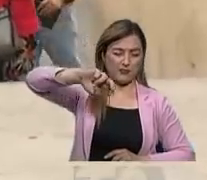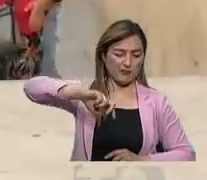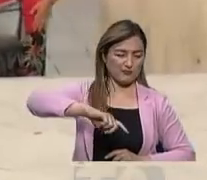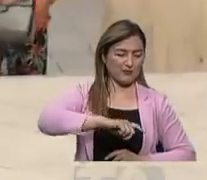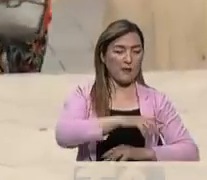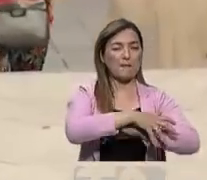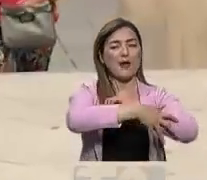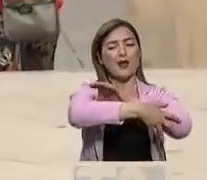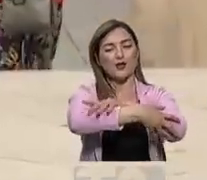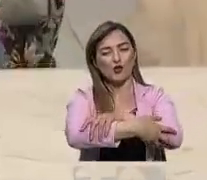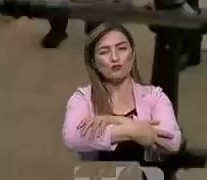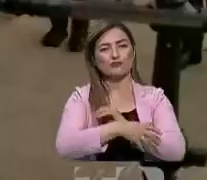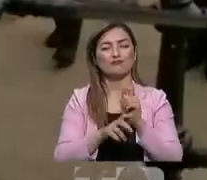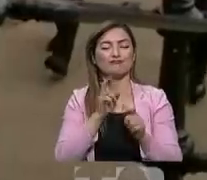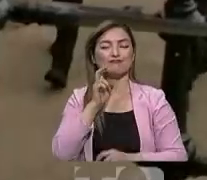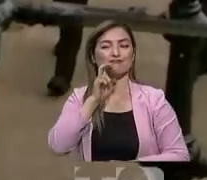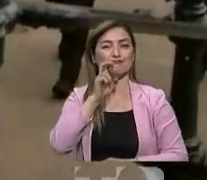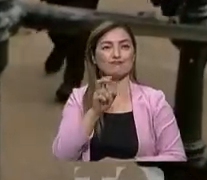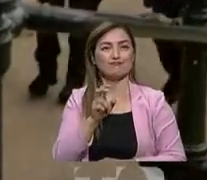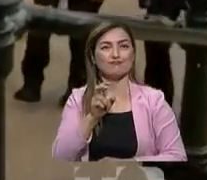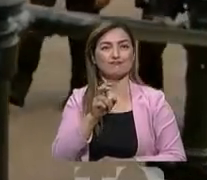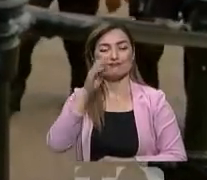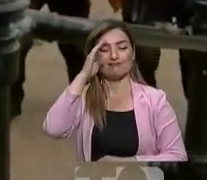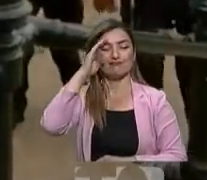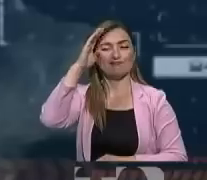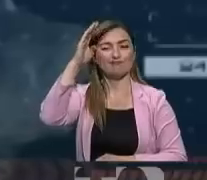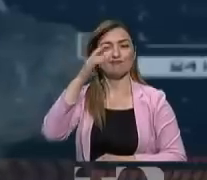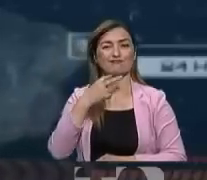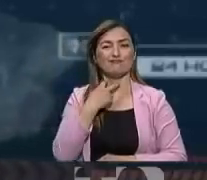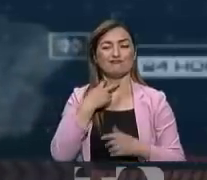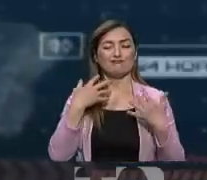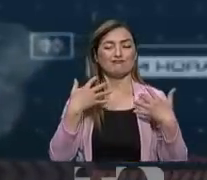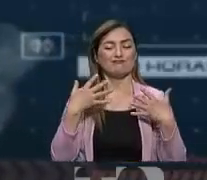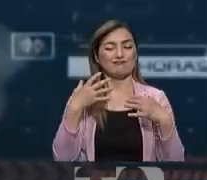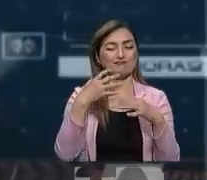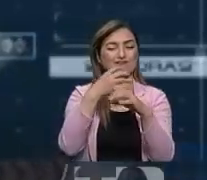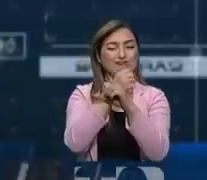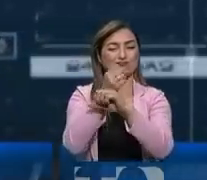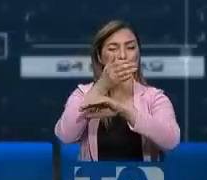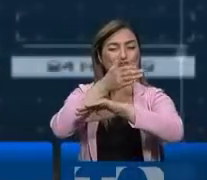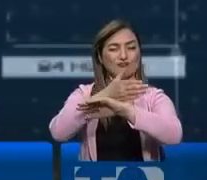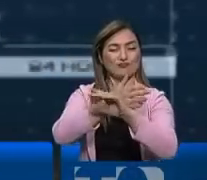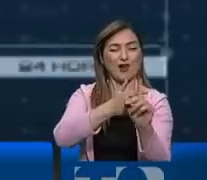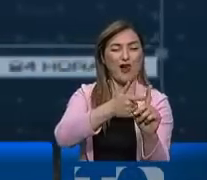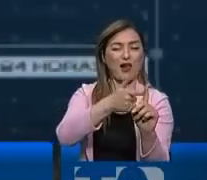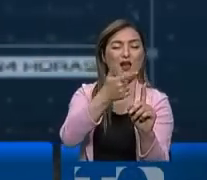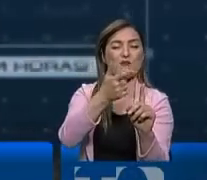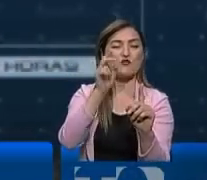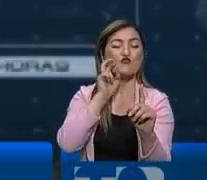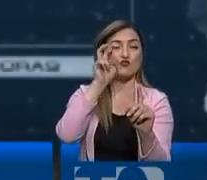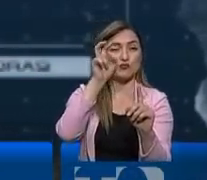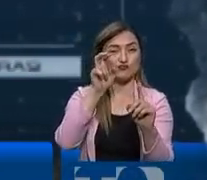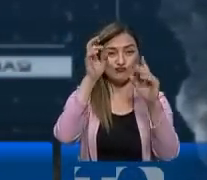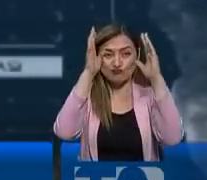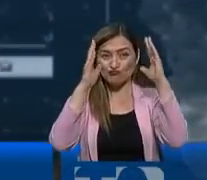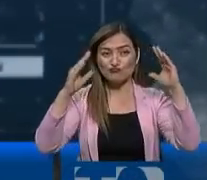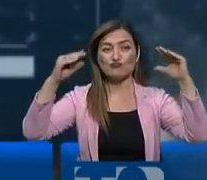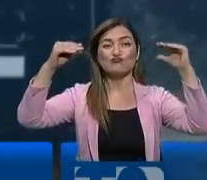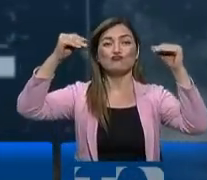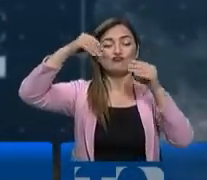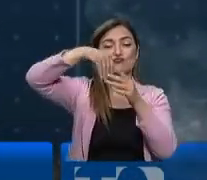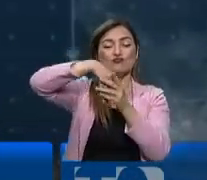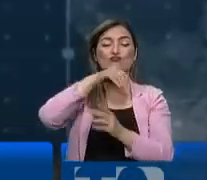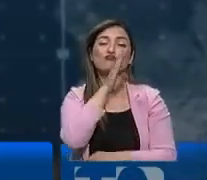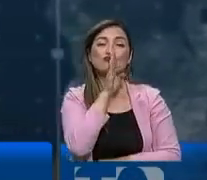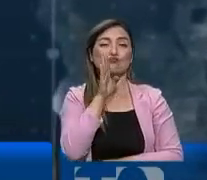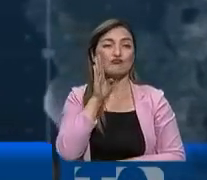pocos turistas que los recorrieron lo hicieron resguardados y con miedo. Es que la noche anterior aquí fue asesinado un turista holandés. Él estaba al interior de un